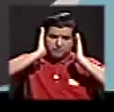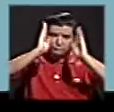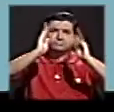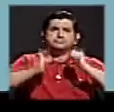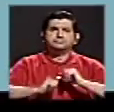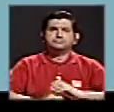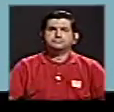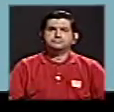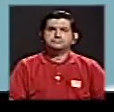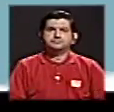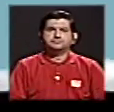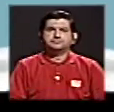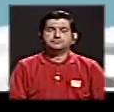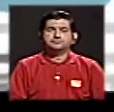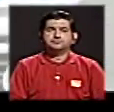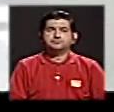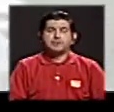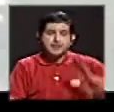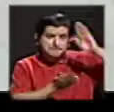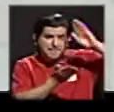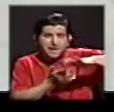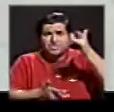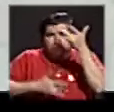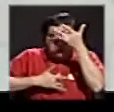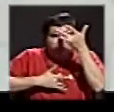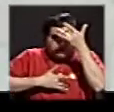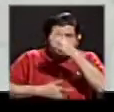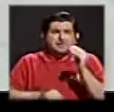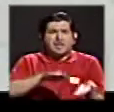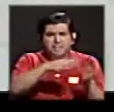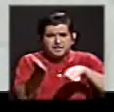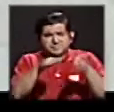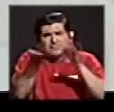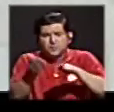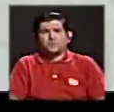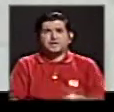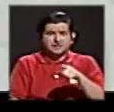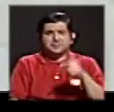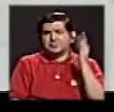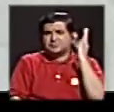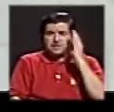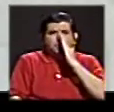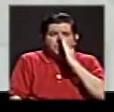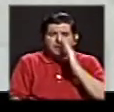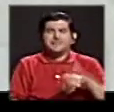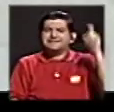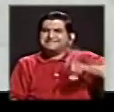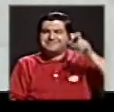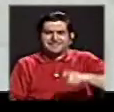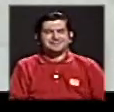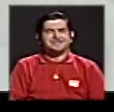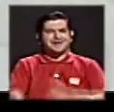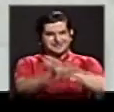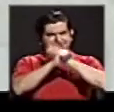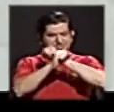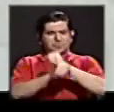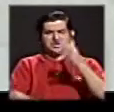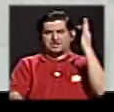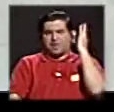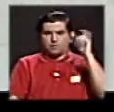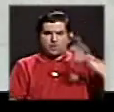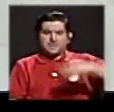abordada. Para reducir las enfermedades y las muertes maternas, es fundamental asegurarse de que las